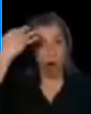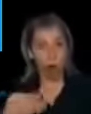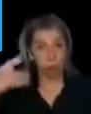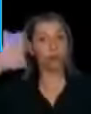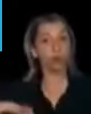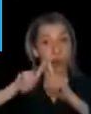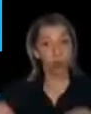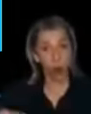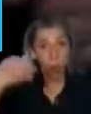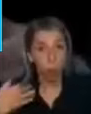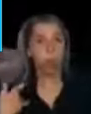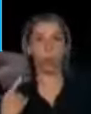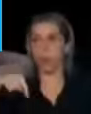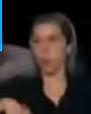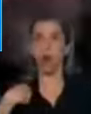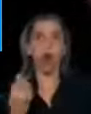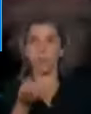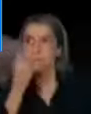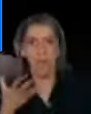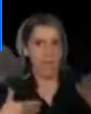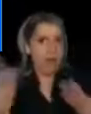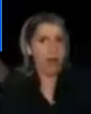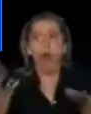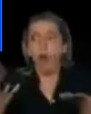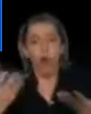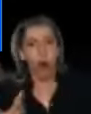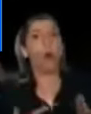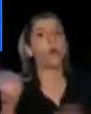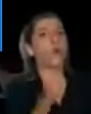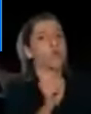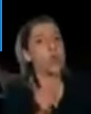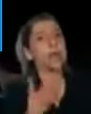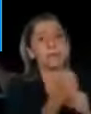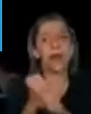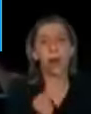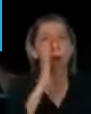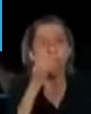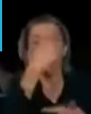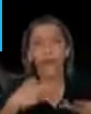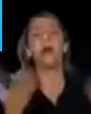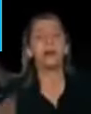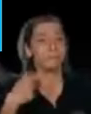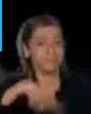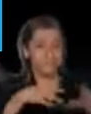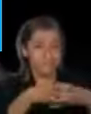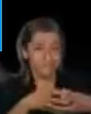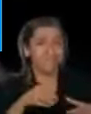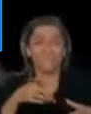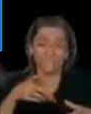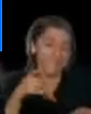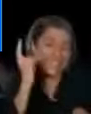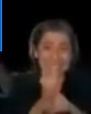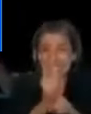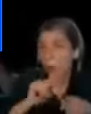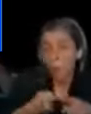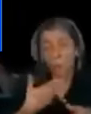probablemente a Schiaretti ser un meme le sirva para tener más legisladores, ¿sí? Claro, probablemente a Miriam Bergman